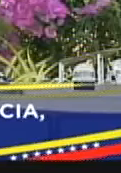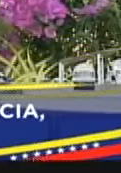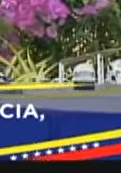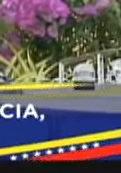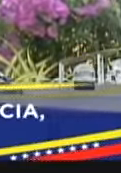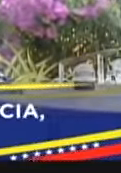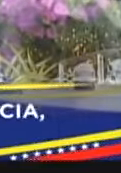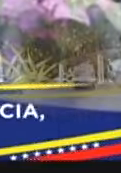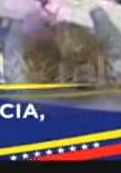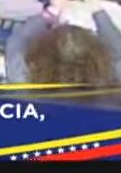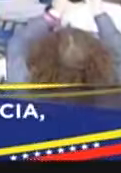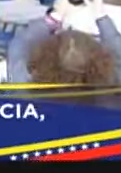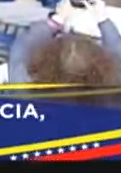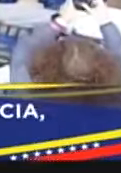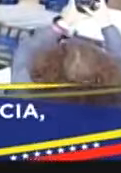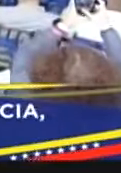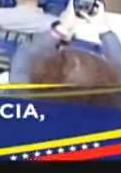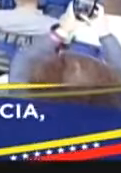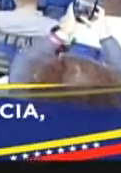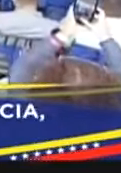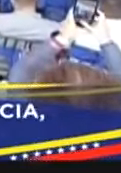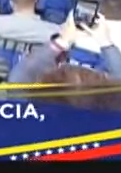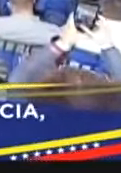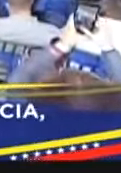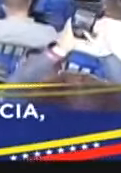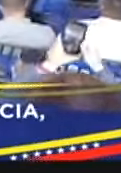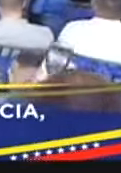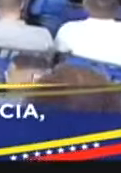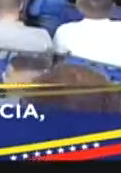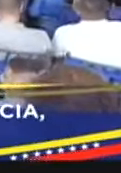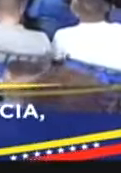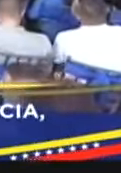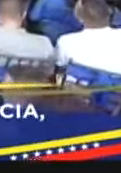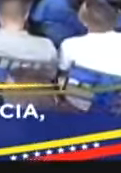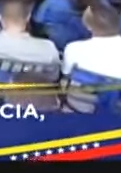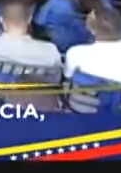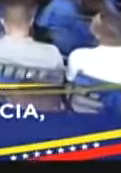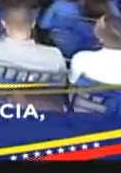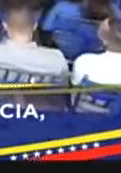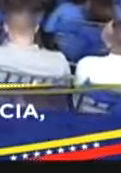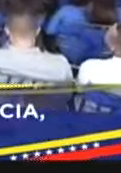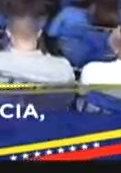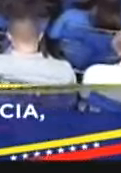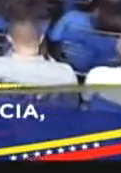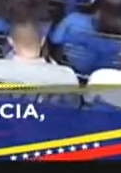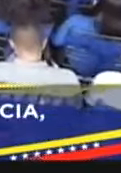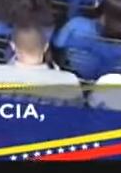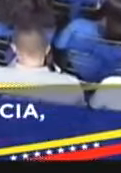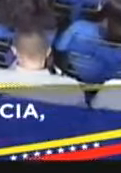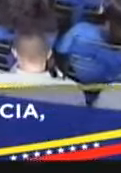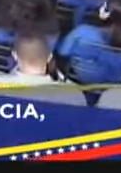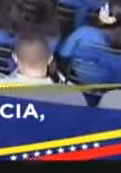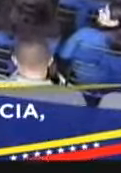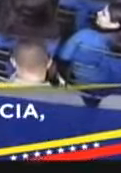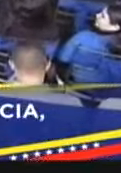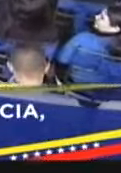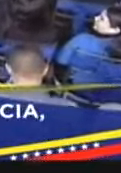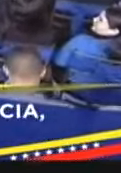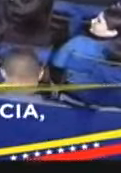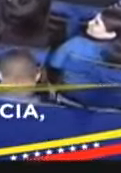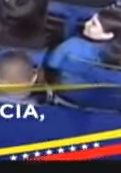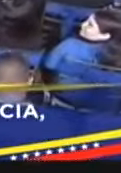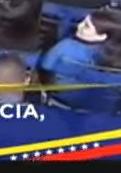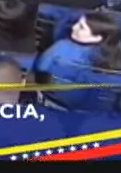Somos nosotros, pues. Mis saludos a todos los científicos, científicas, al semillero